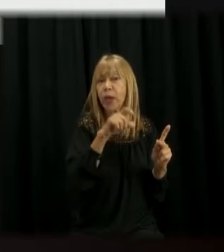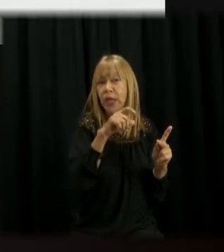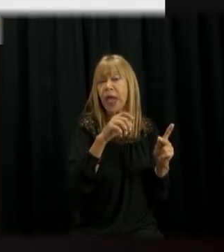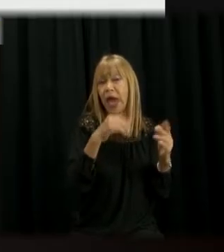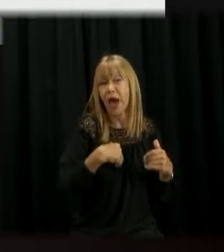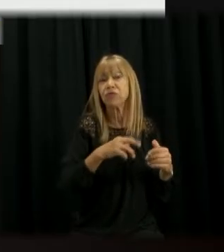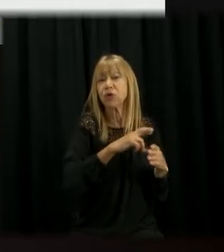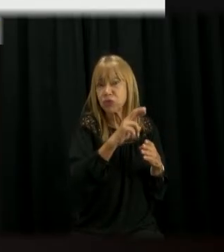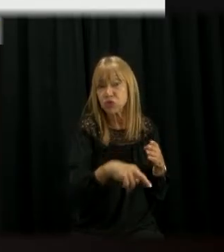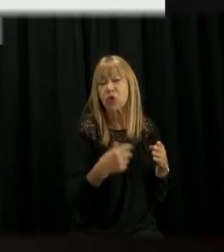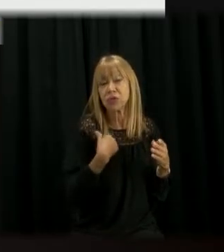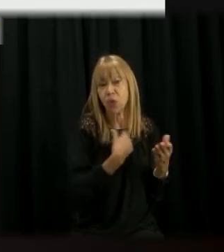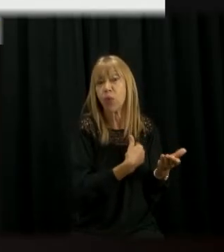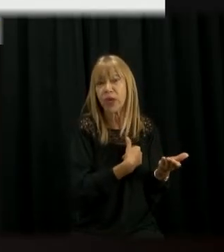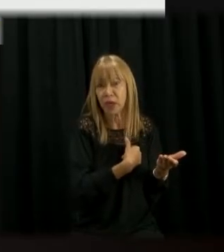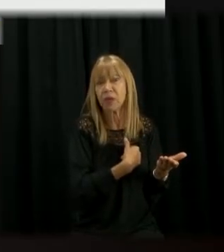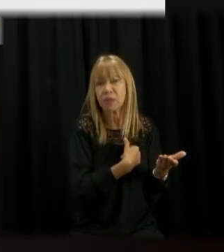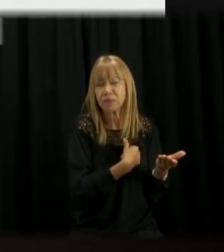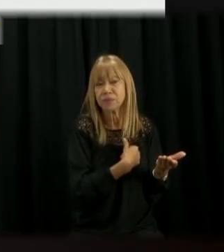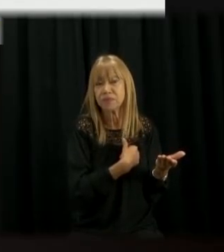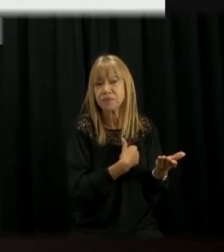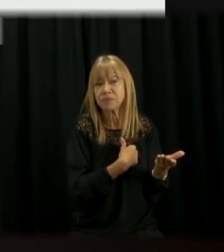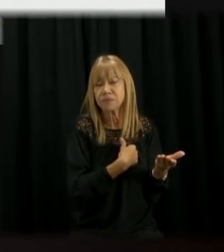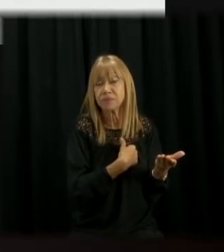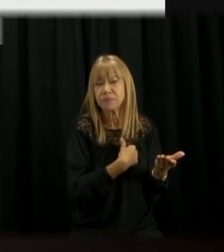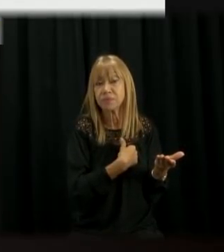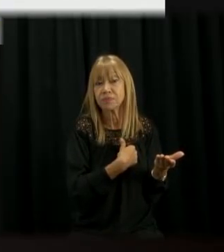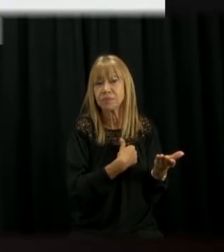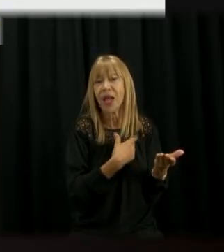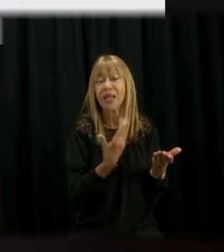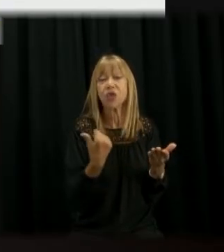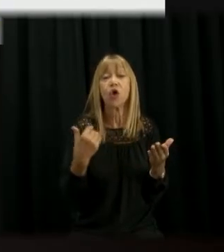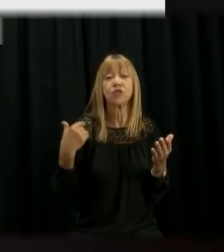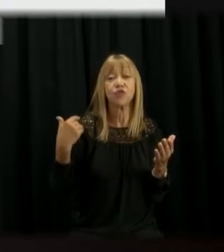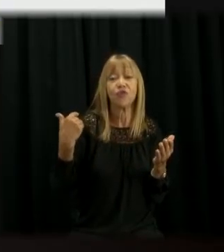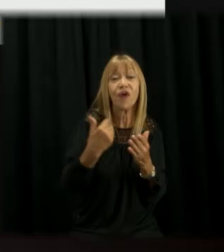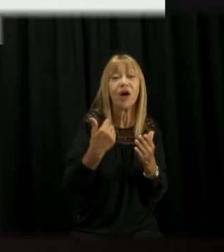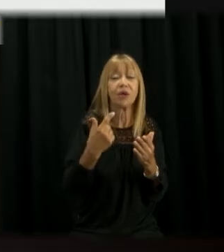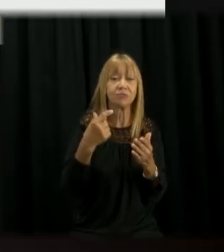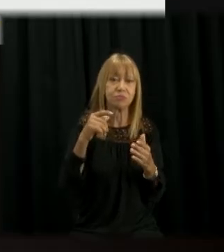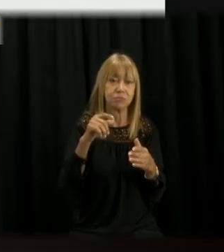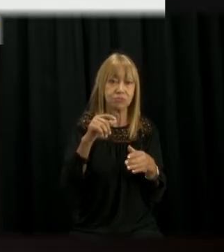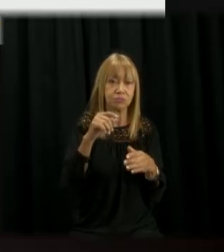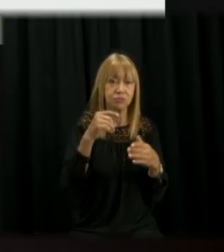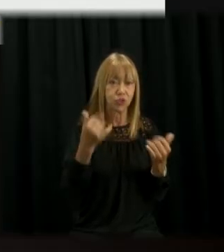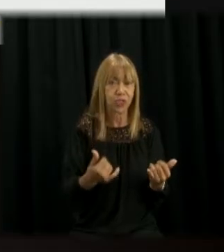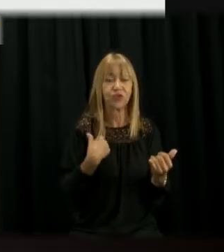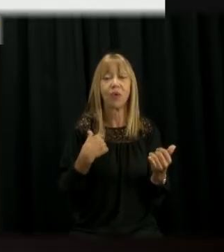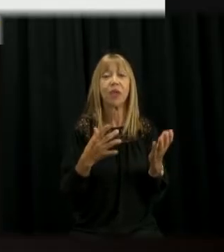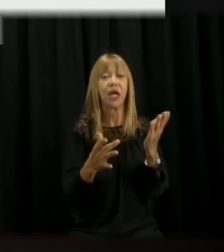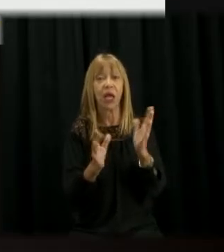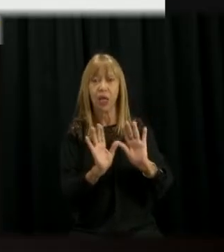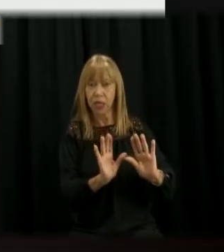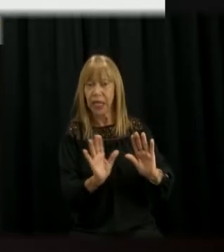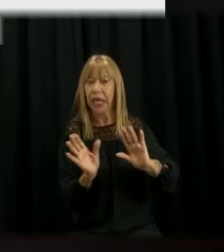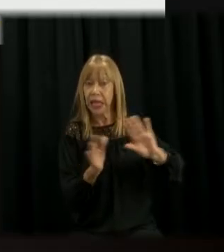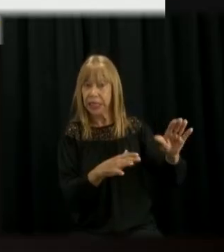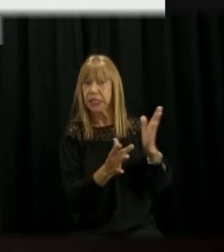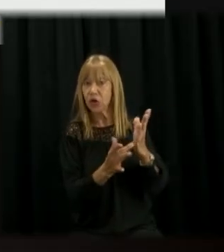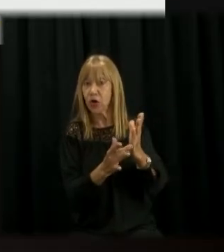personas, no vamos a poder tener esos resultados que hemos tenido con esto. Así que